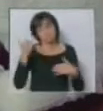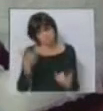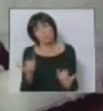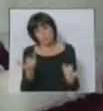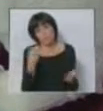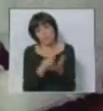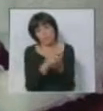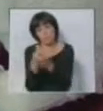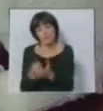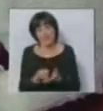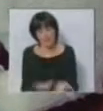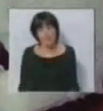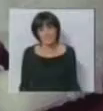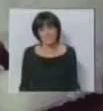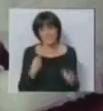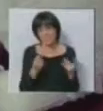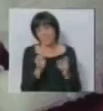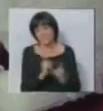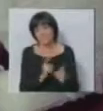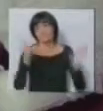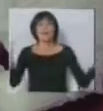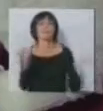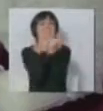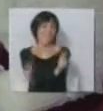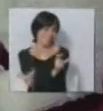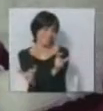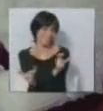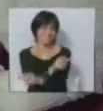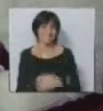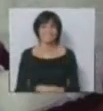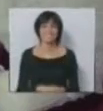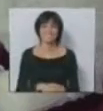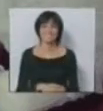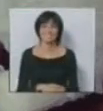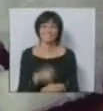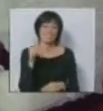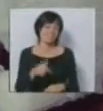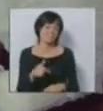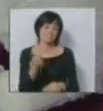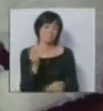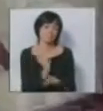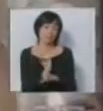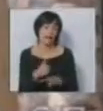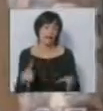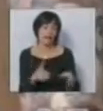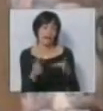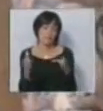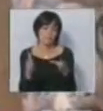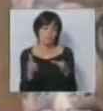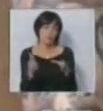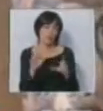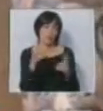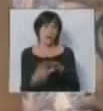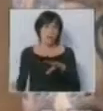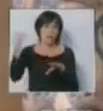comprar estas tres carteritas. No necesita un canje. Es un camino de ida, es un viaje sin retorno, porque arrancamos con la carterita, ahora